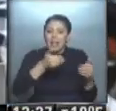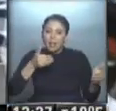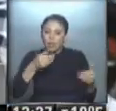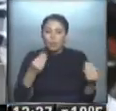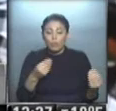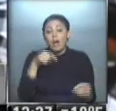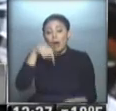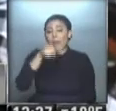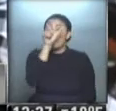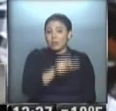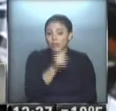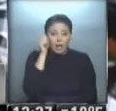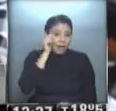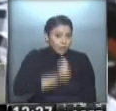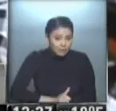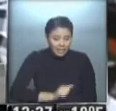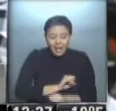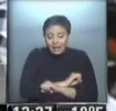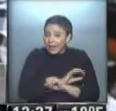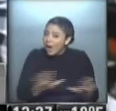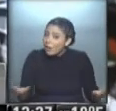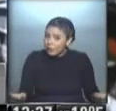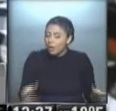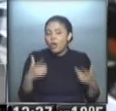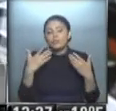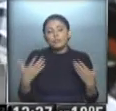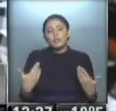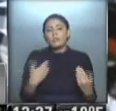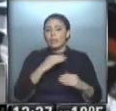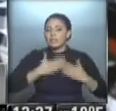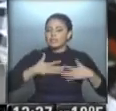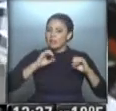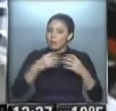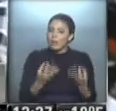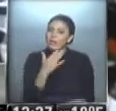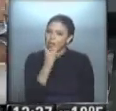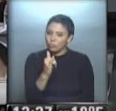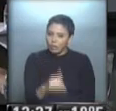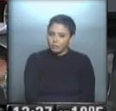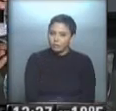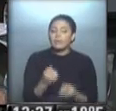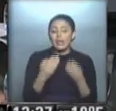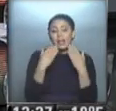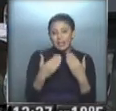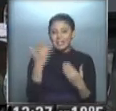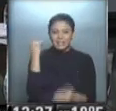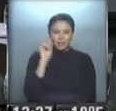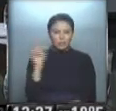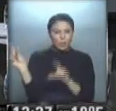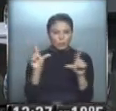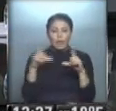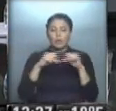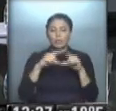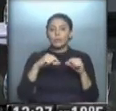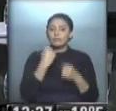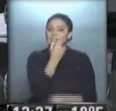que hay una persona herida gravemente herida que por suerte se pudo recuperar y denunciar el hecho bien emilio gracias y ahí veíamos entonces el número